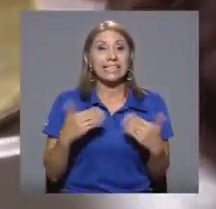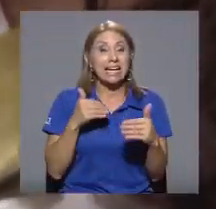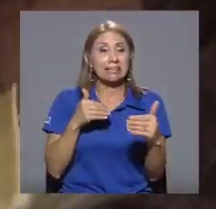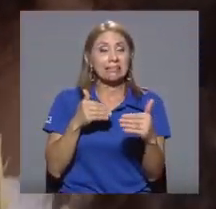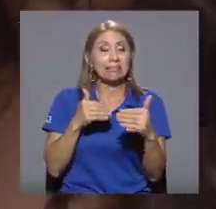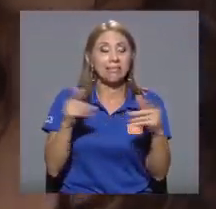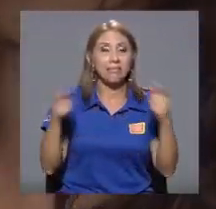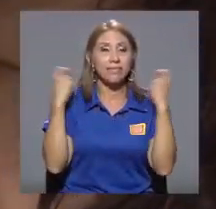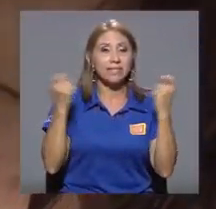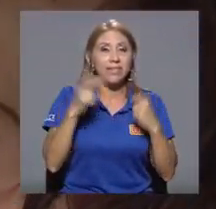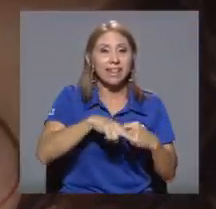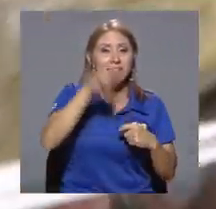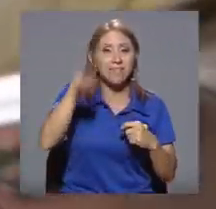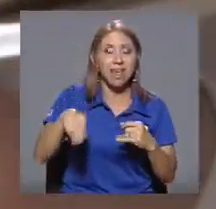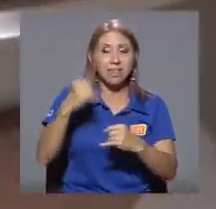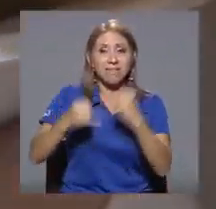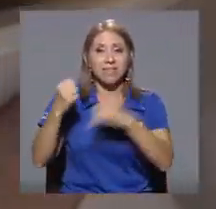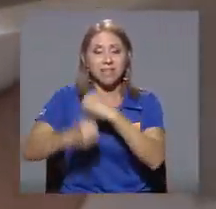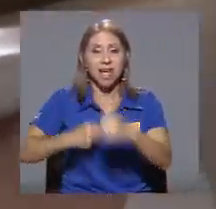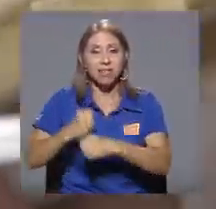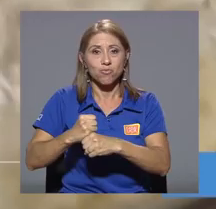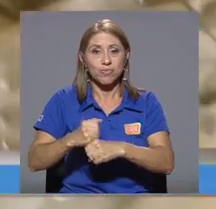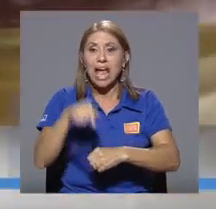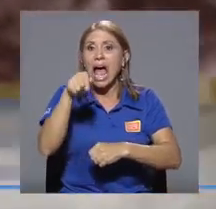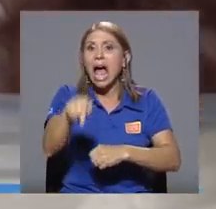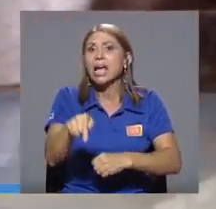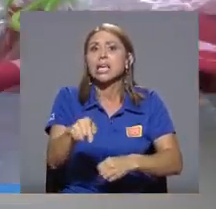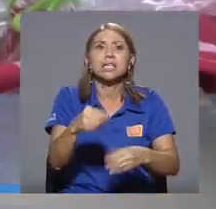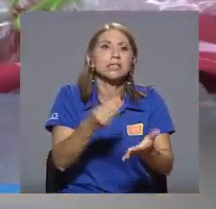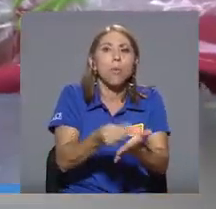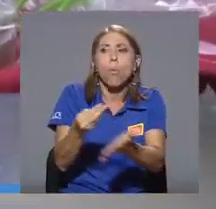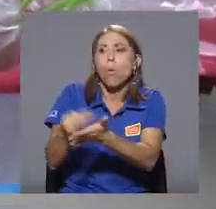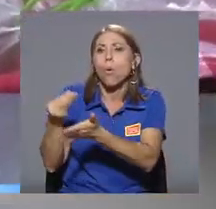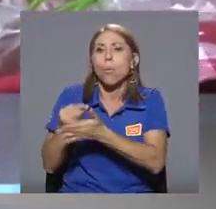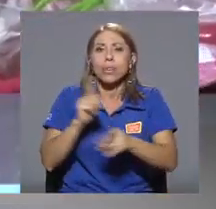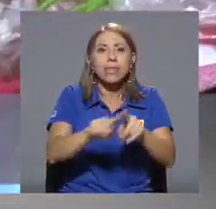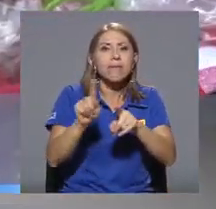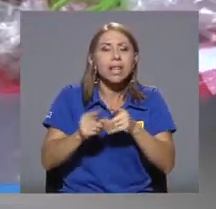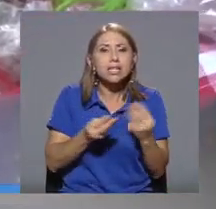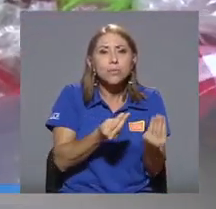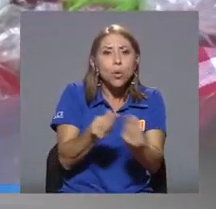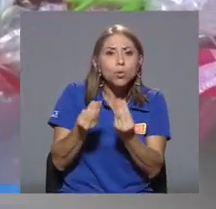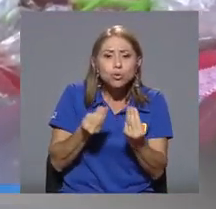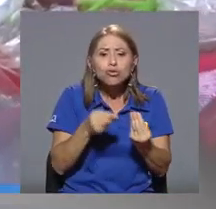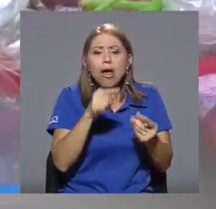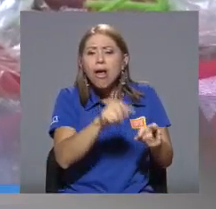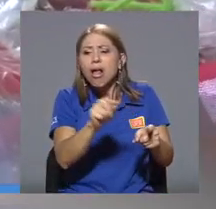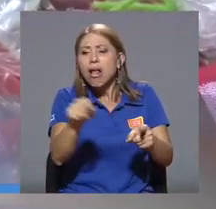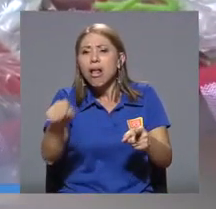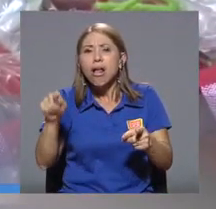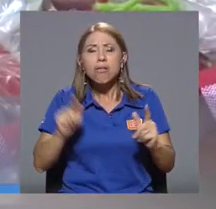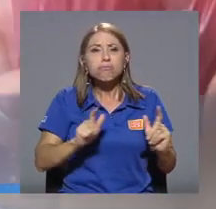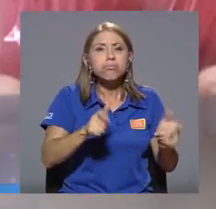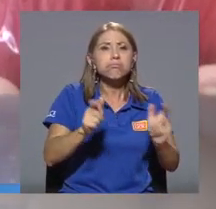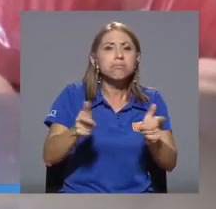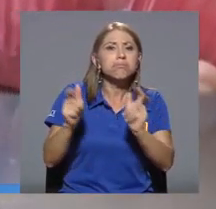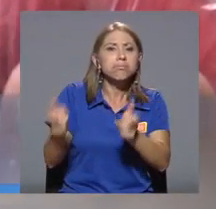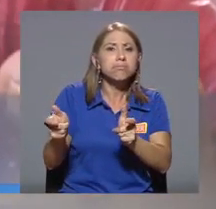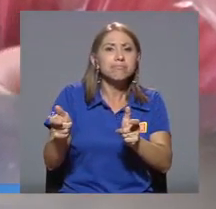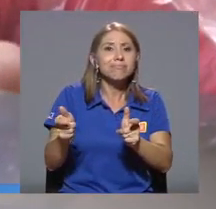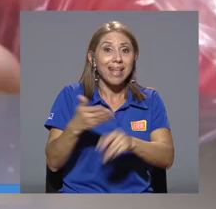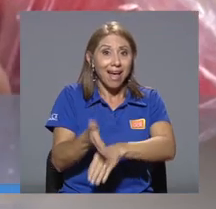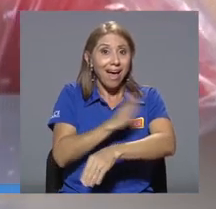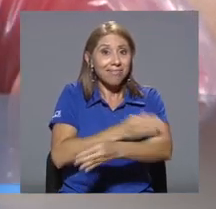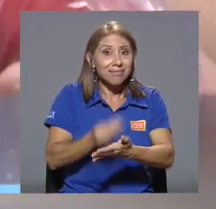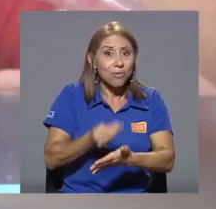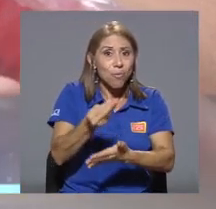Se acercan las festividades de Navidad y fin de año, época donde se consumen diferentes tipos de productos que nos dejan desechos de diversa naturaleza. Por eso,